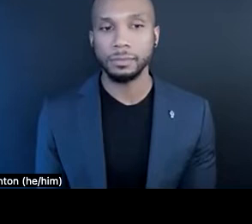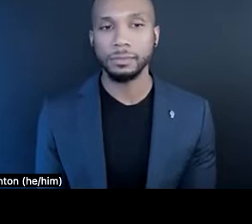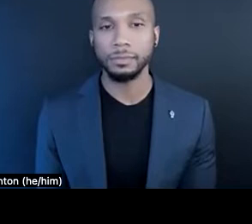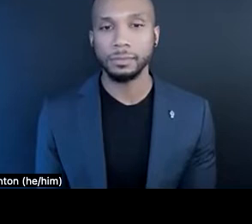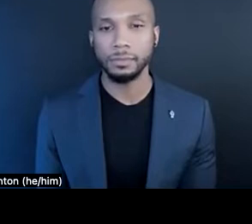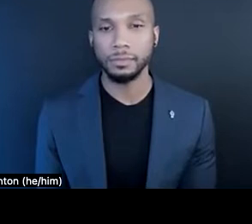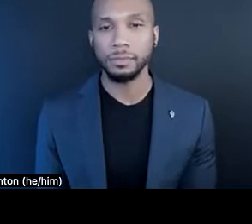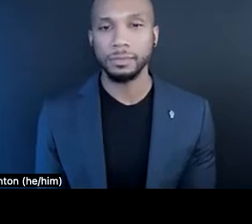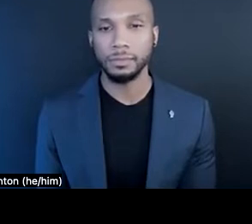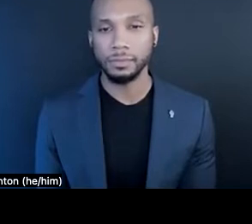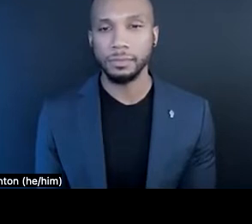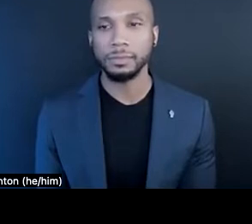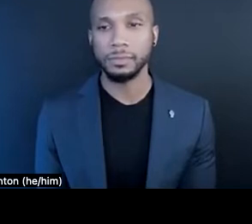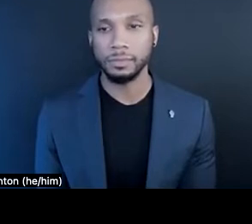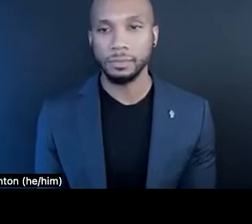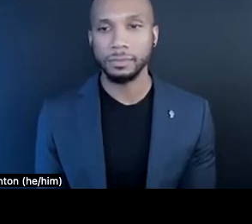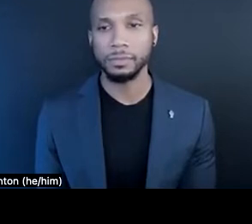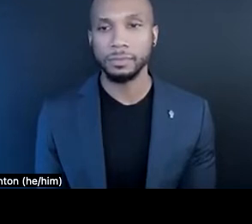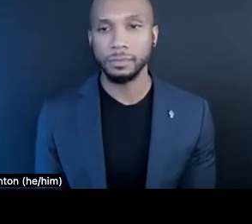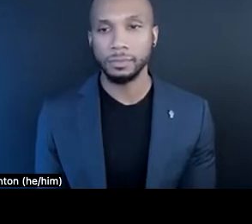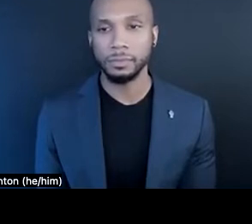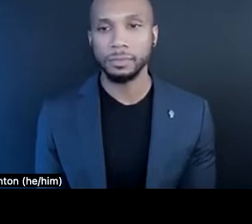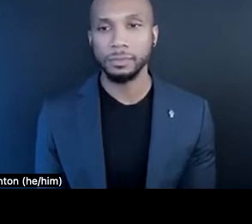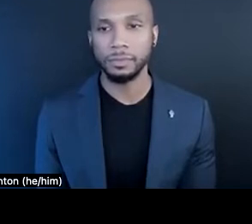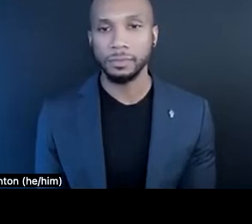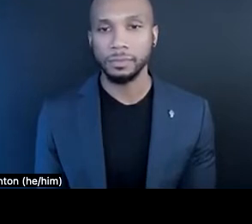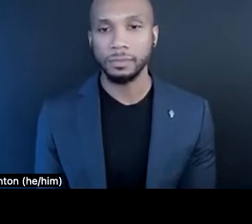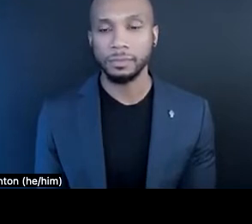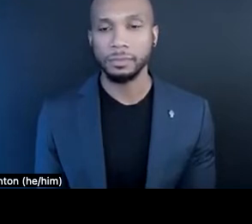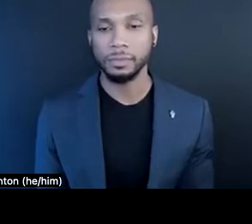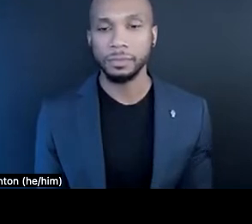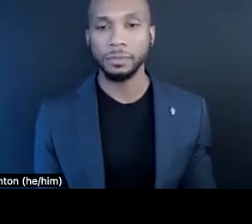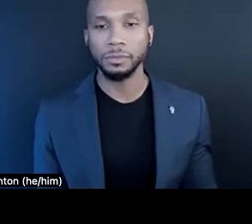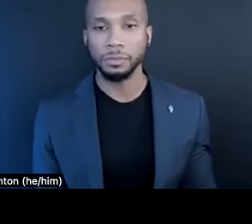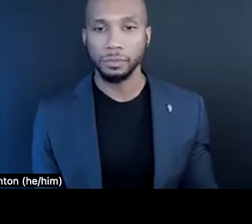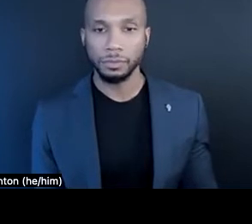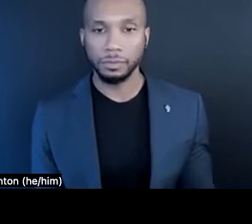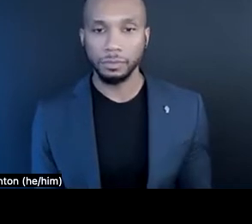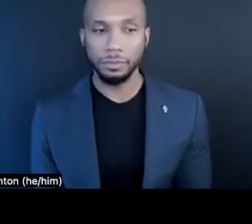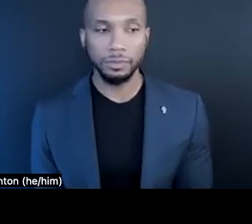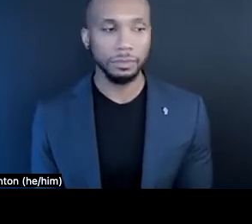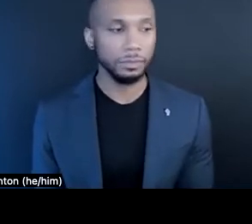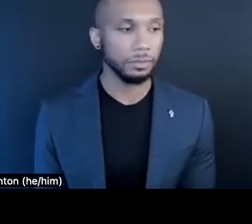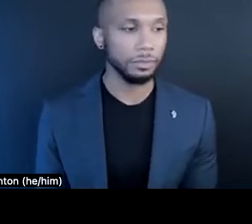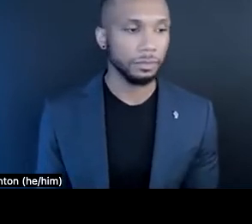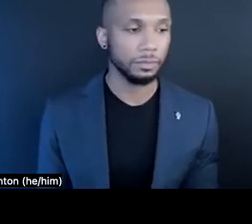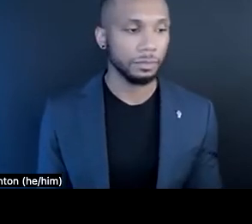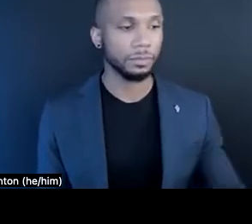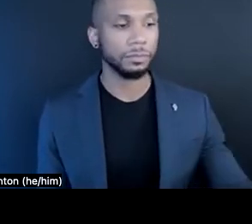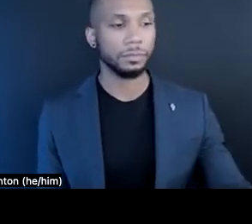sobre, por y sobre mujeres, porque las mujeres carecemos en la